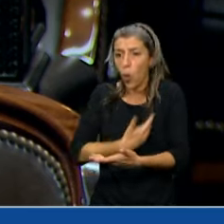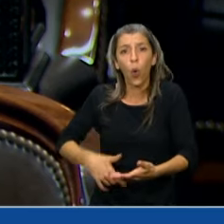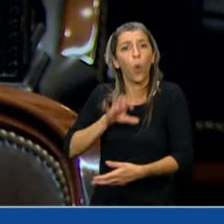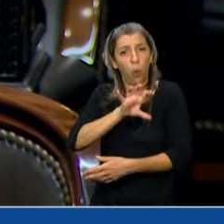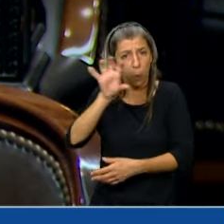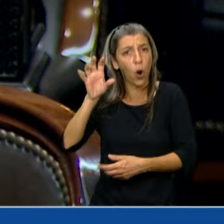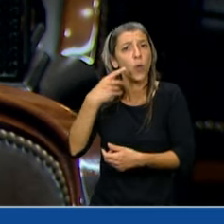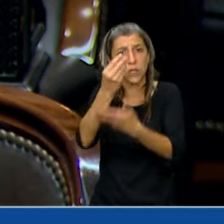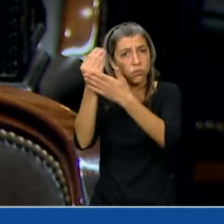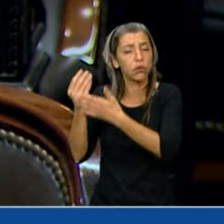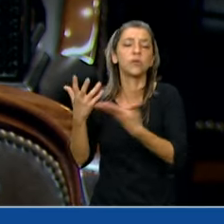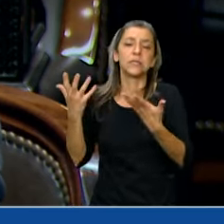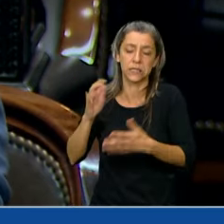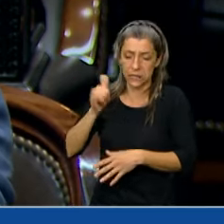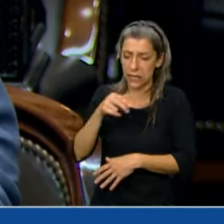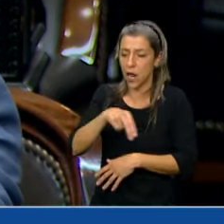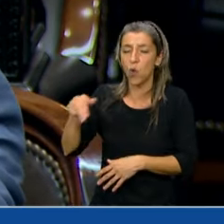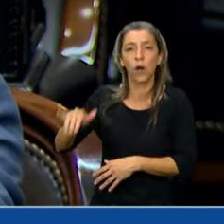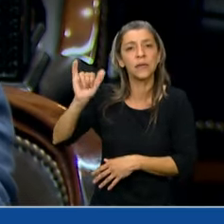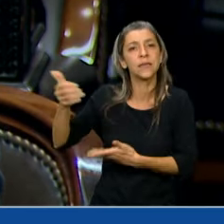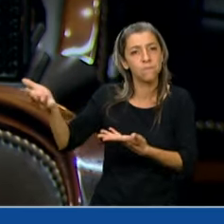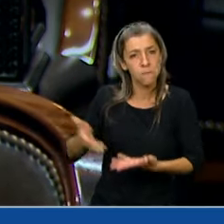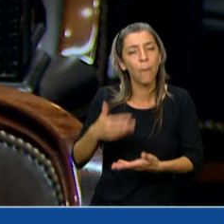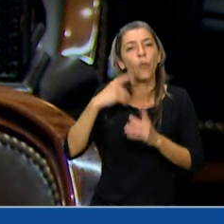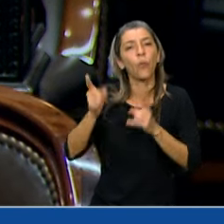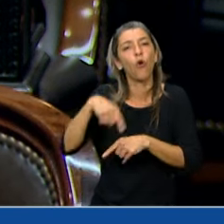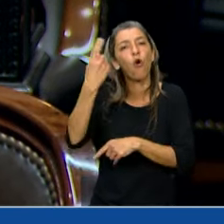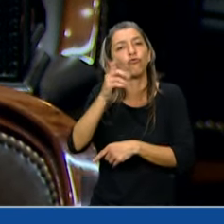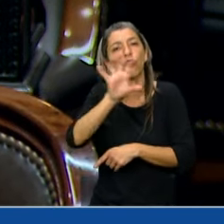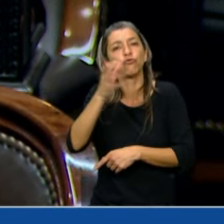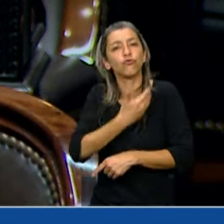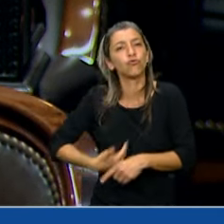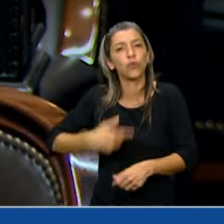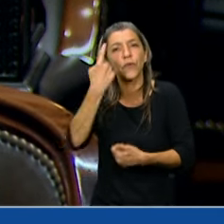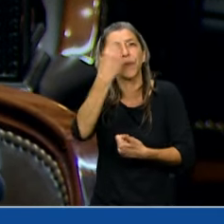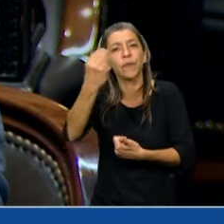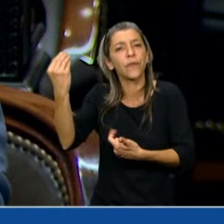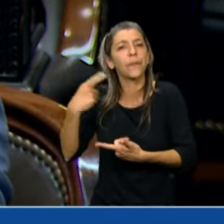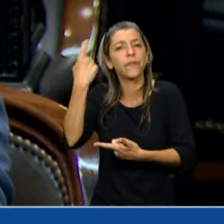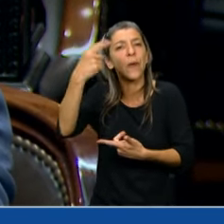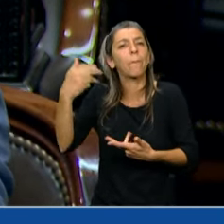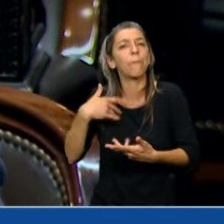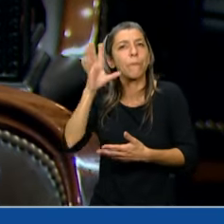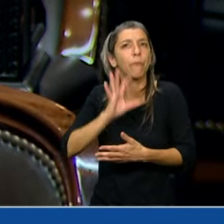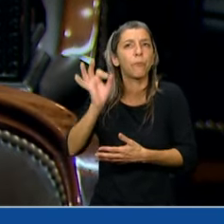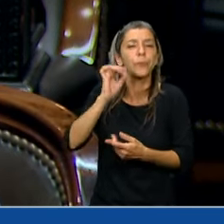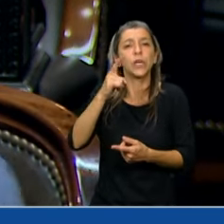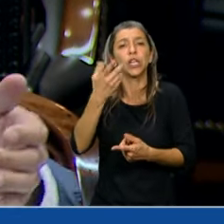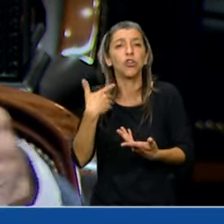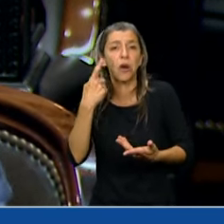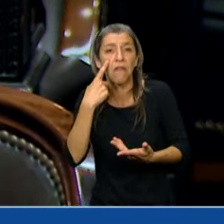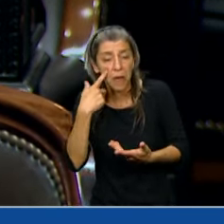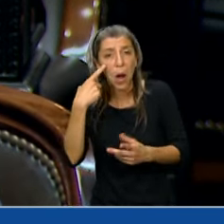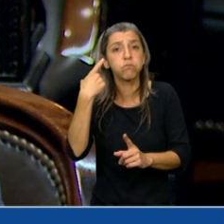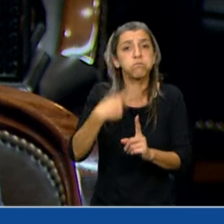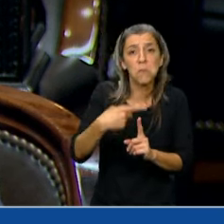gobernador electo de la provincia de neuquén pero también hubiera sido bueno Escuchar otros gobernadores de los puntos de vista positivos o las